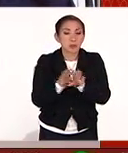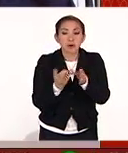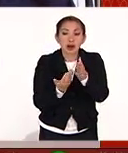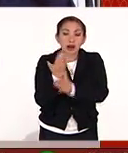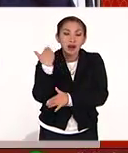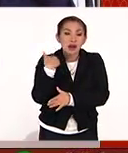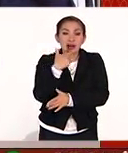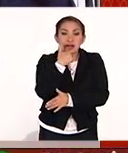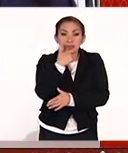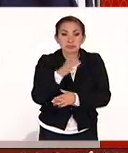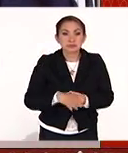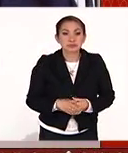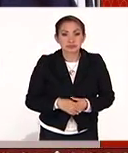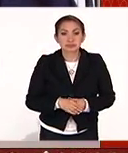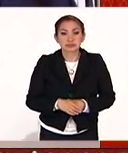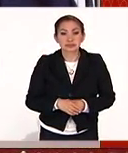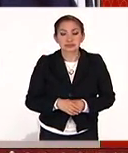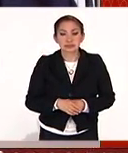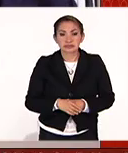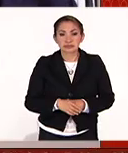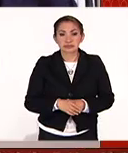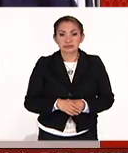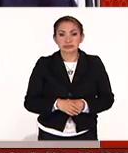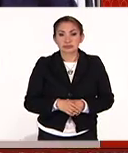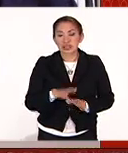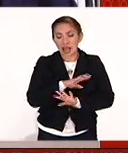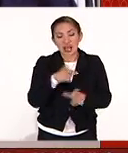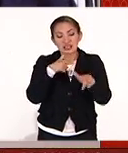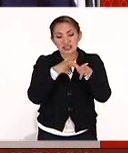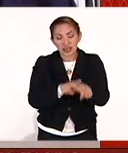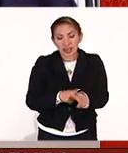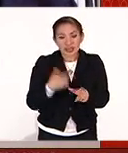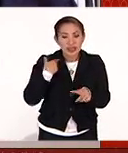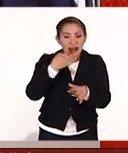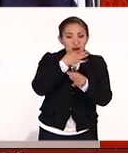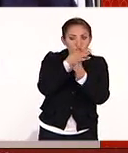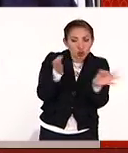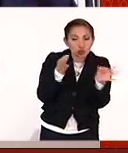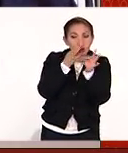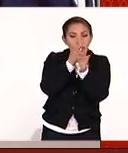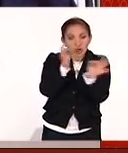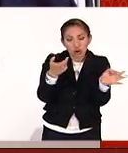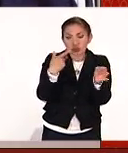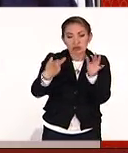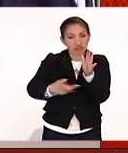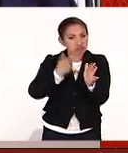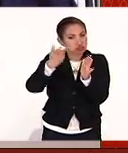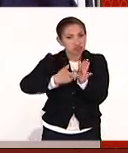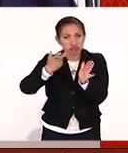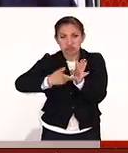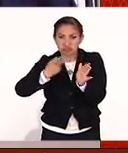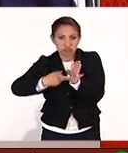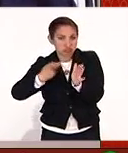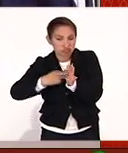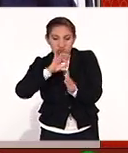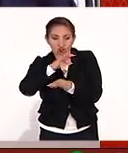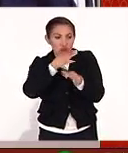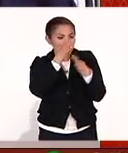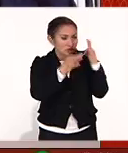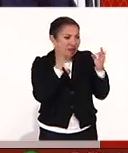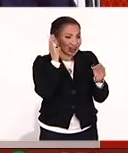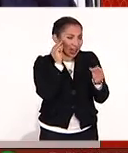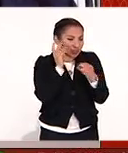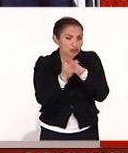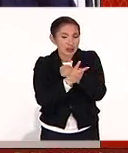amaneció Londres? Ya sigue habiendo una cobertura mediática permanente. Todos los noticieros de